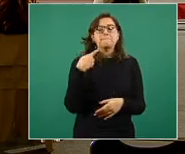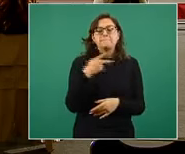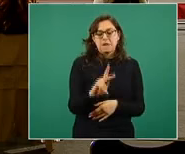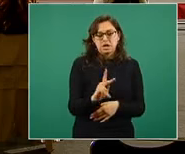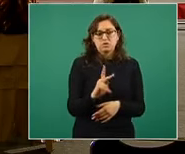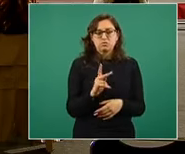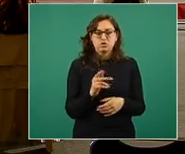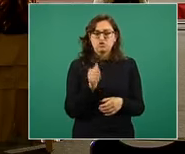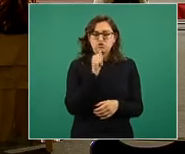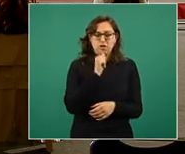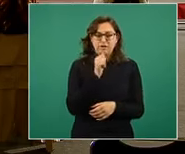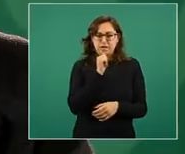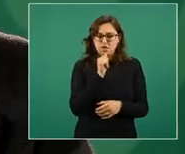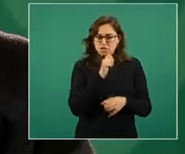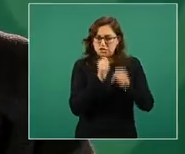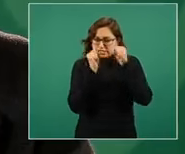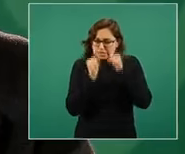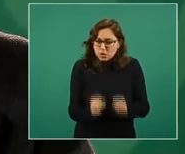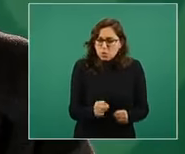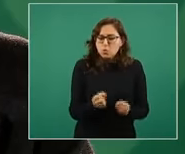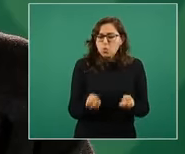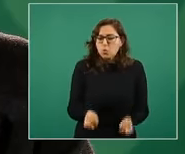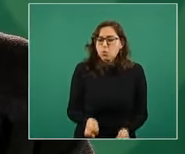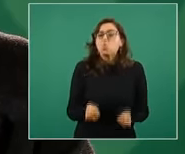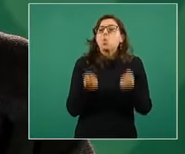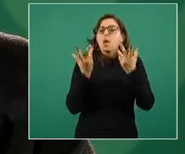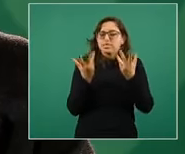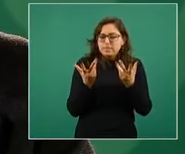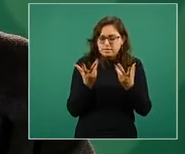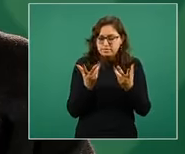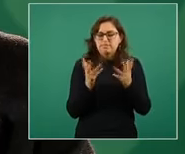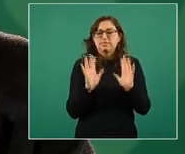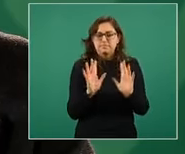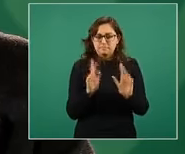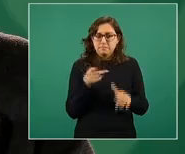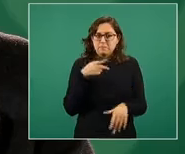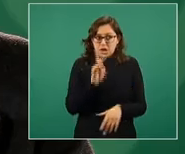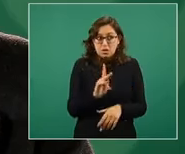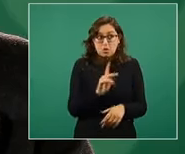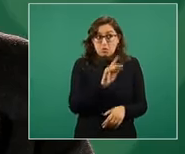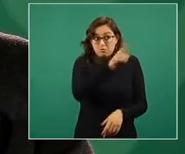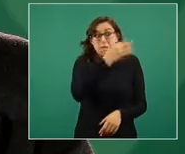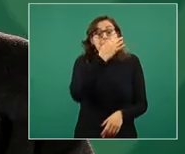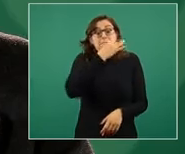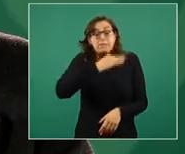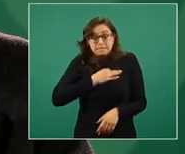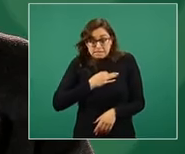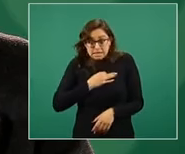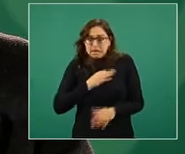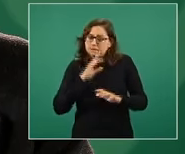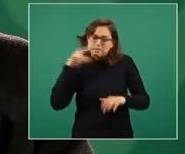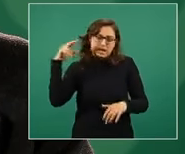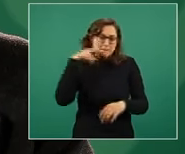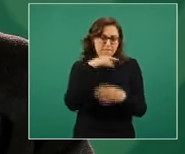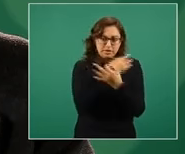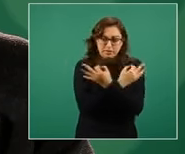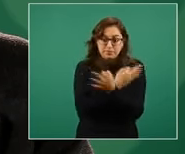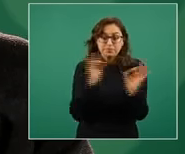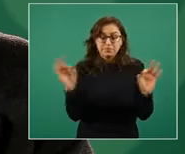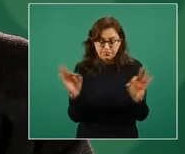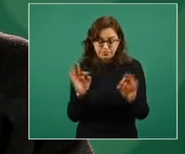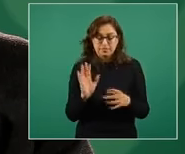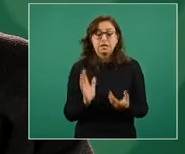tengamos el dato, se hará público, desde luego, con toda oportunidad. El próximo martes llegan